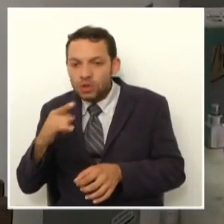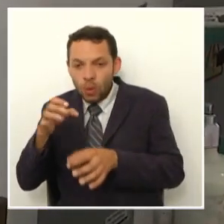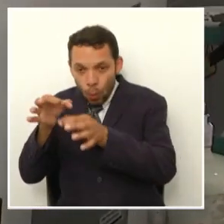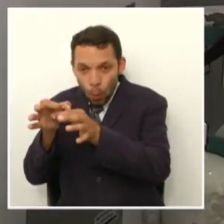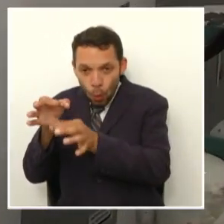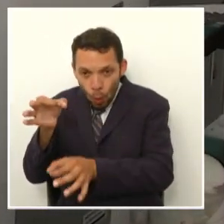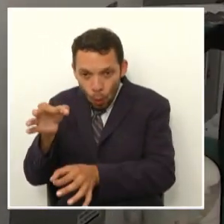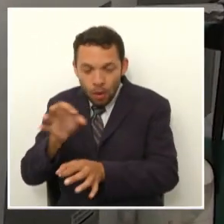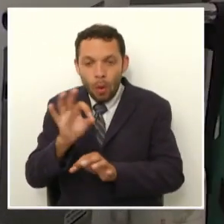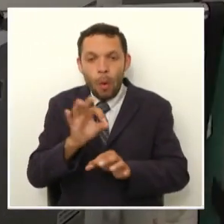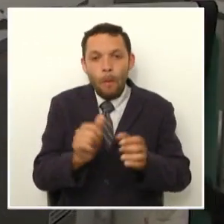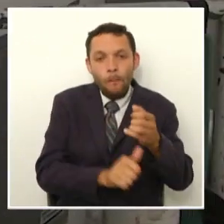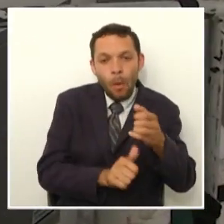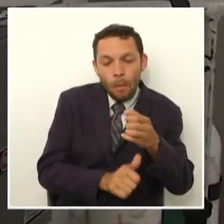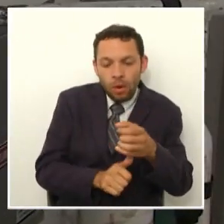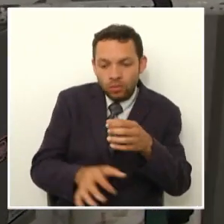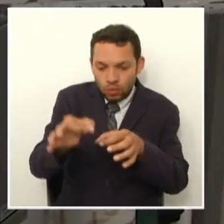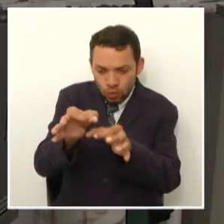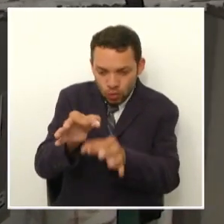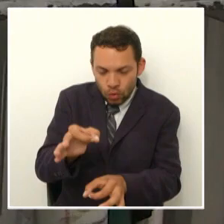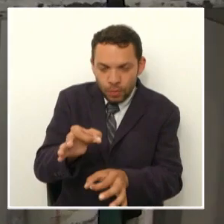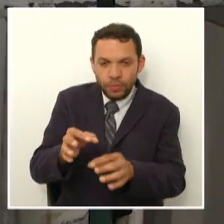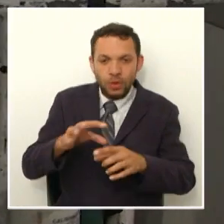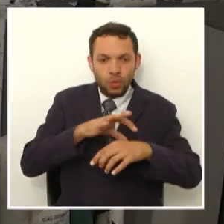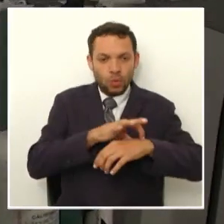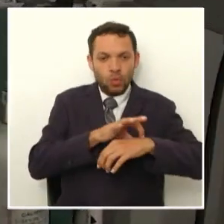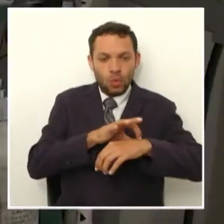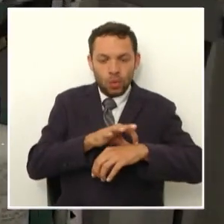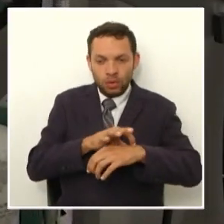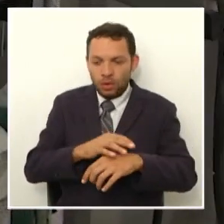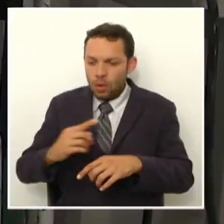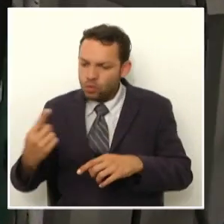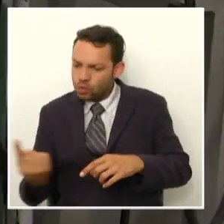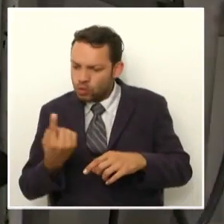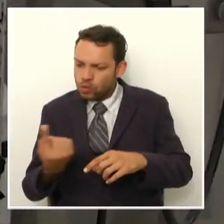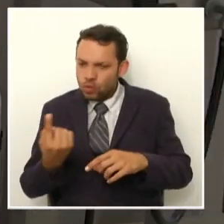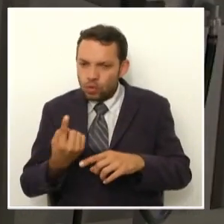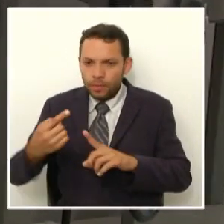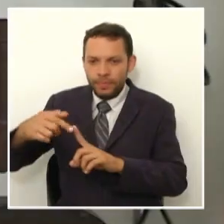doctor la centrifugaba y la llevaba a su microscopio.